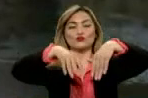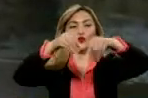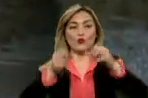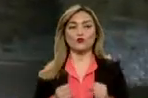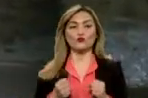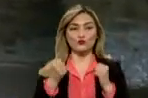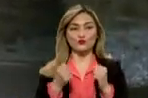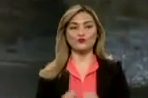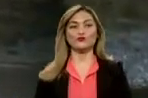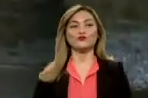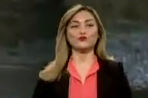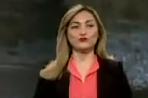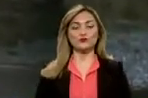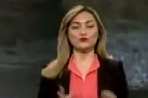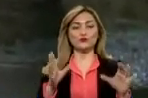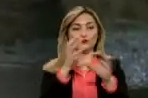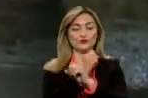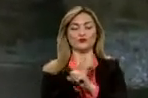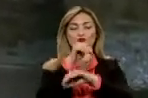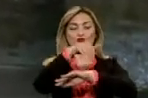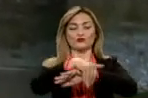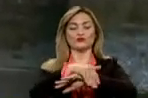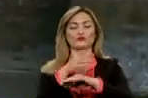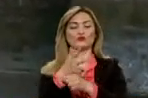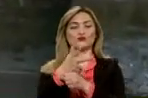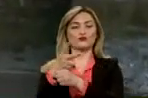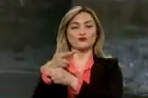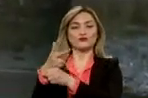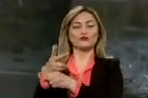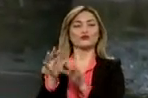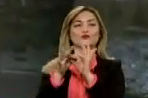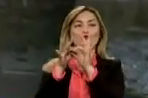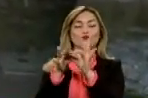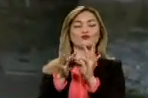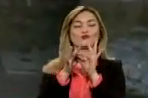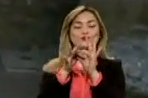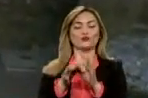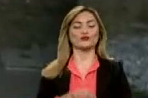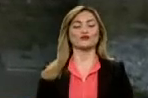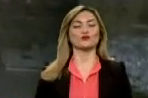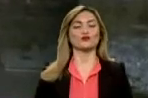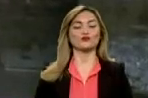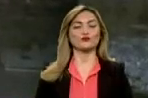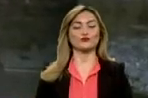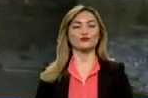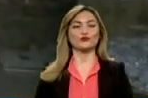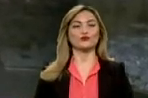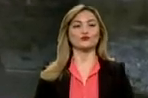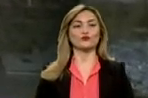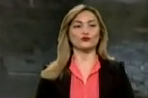ayer en la tarde y noche. Vamos a ver un reportaje preparado por nuestra compañera Daniela Valencia.